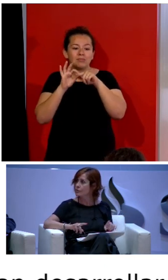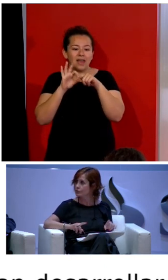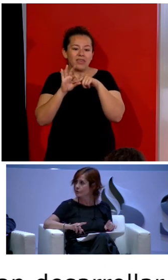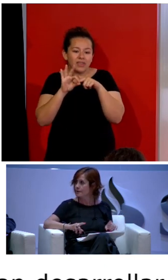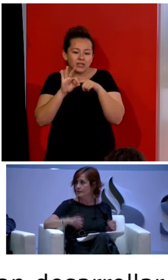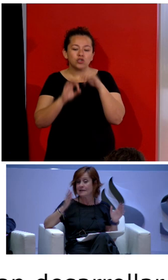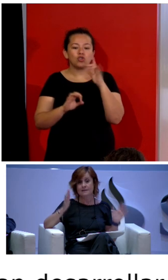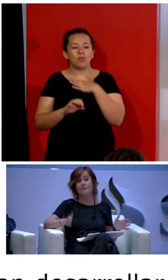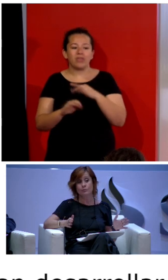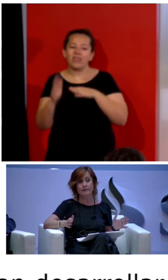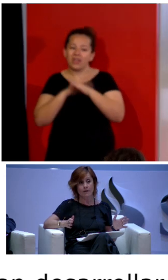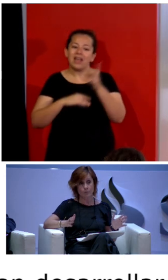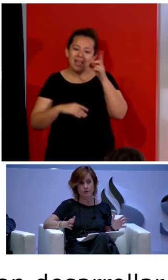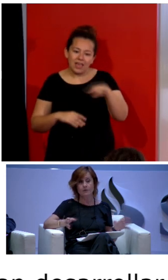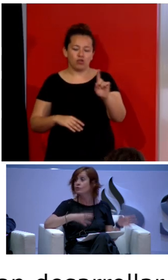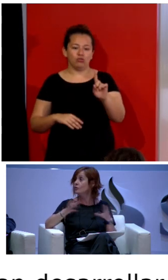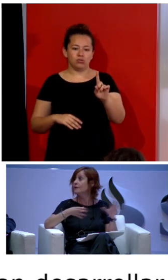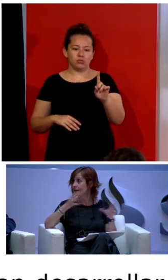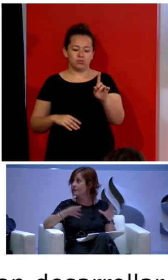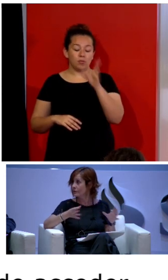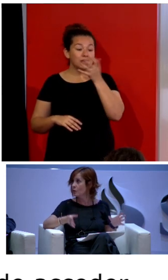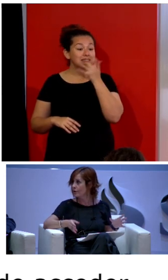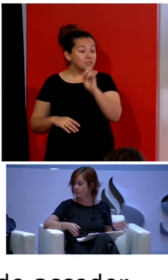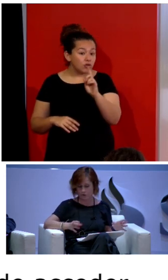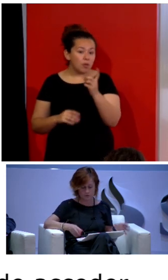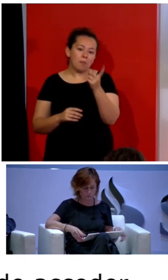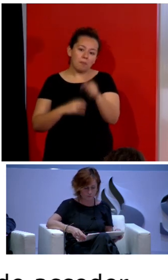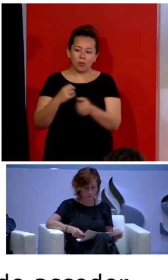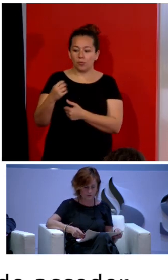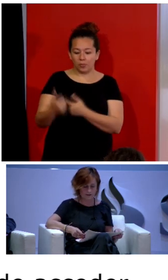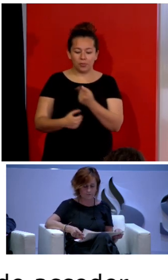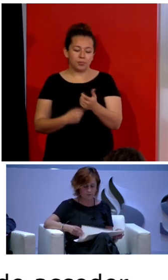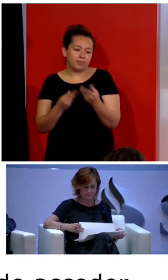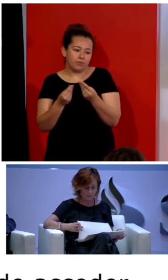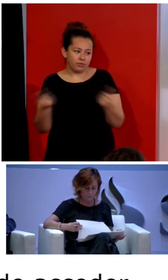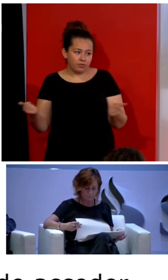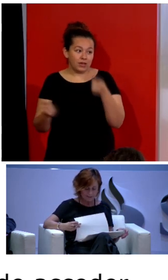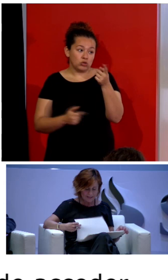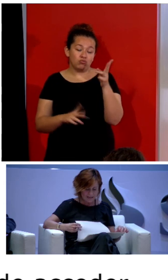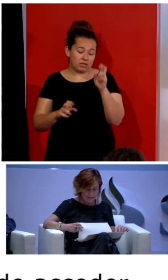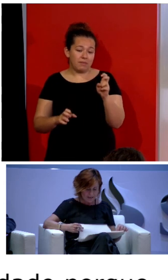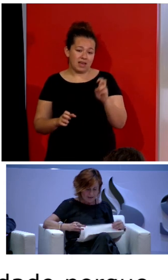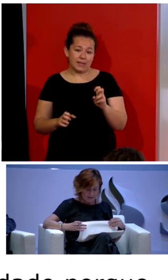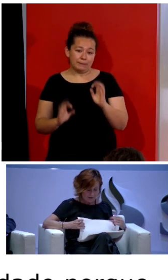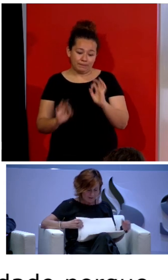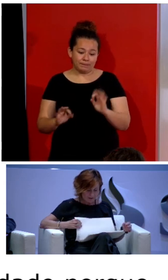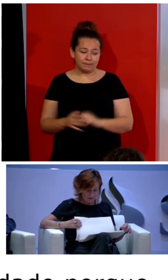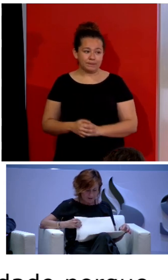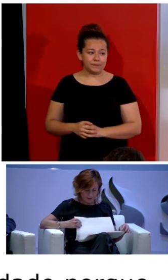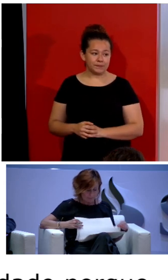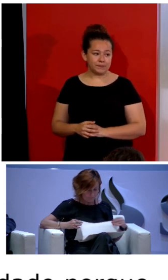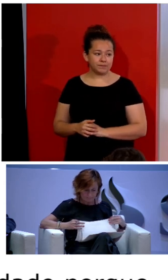que ellos. Las hemos blindado, porque si no, se nos irían diluyendo. Y esto es un tema que hemos blindado, ¿no?